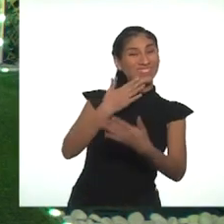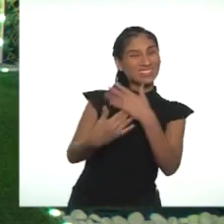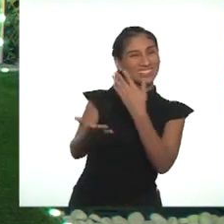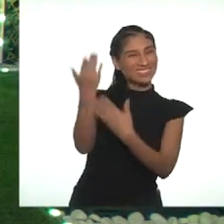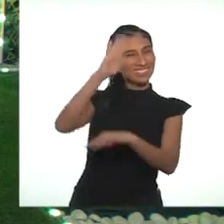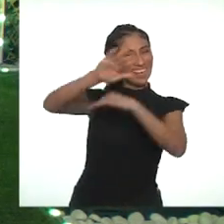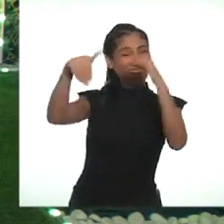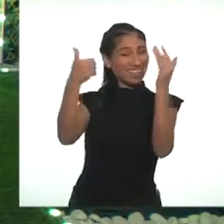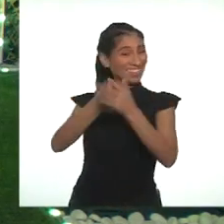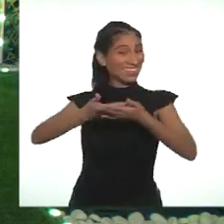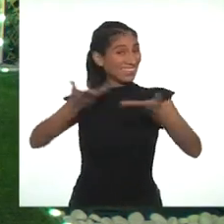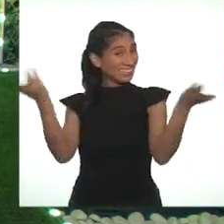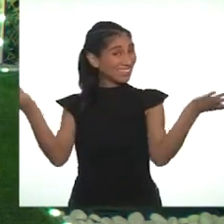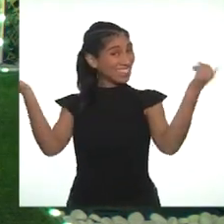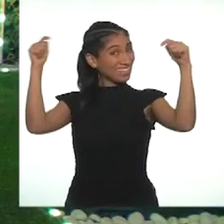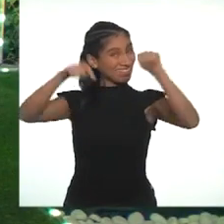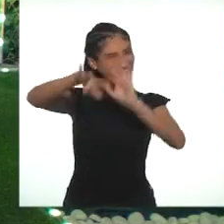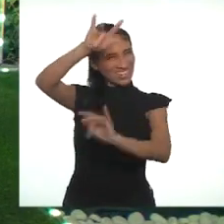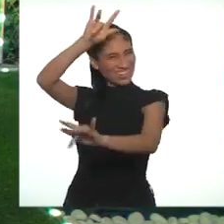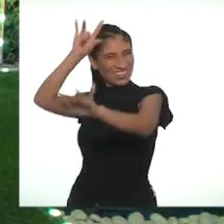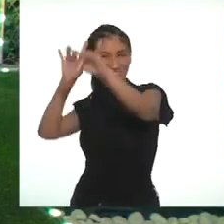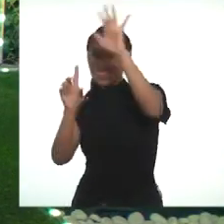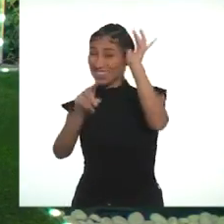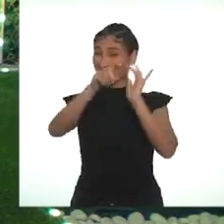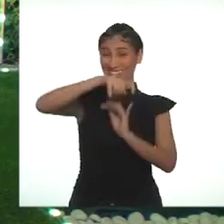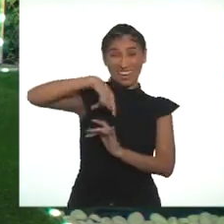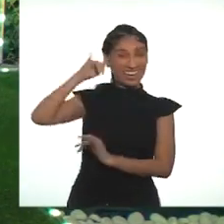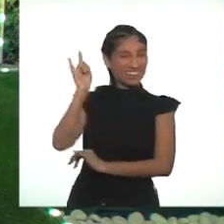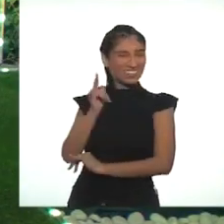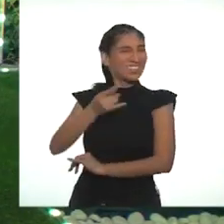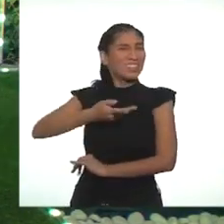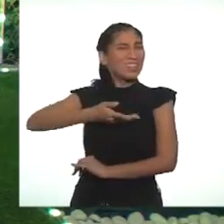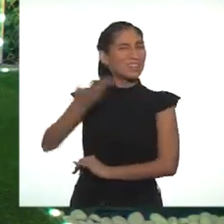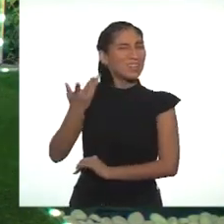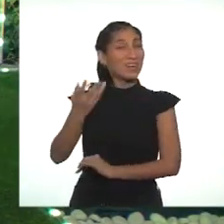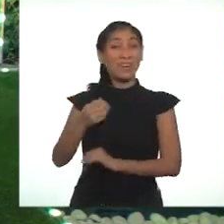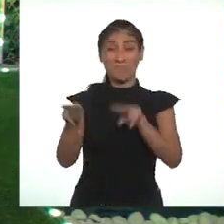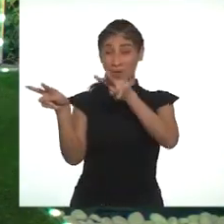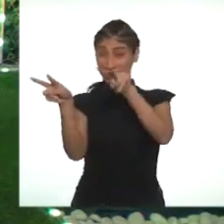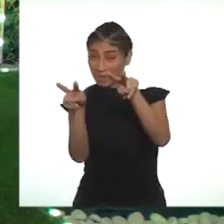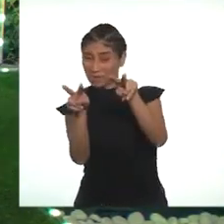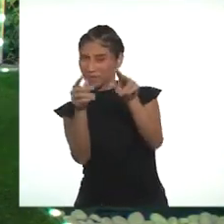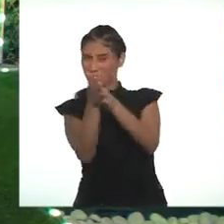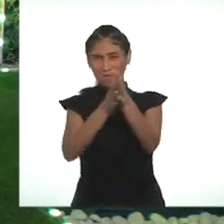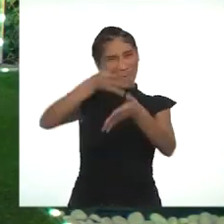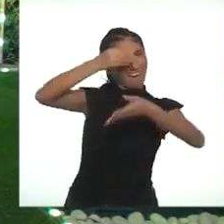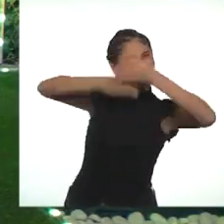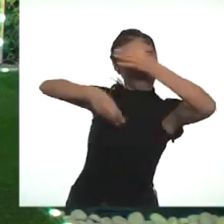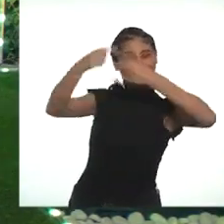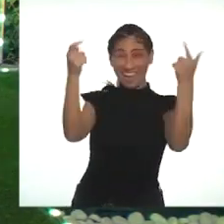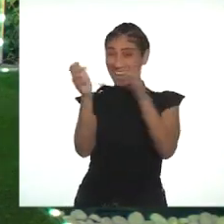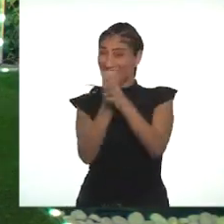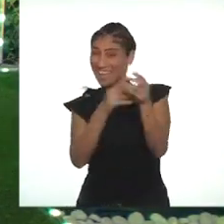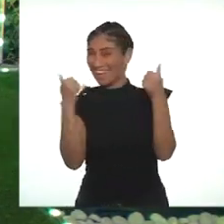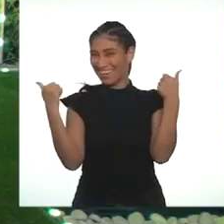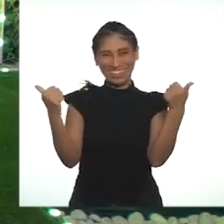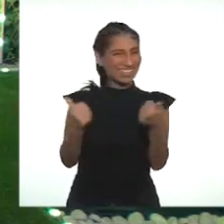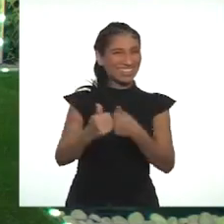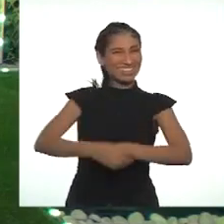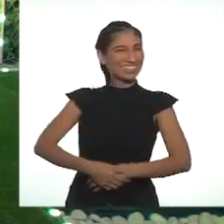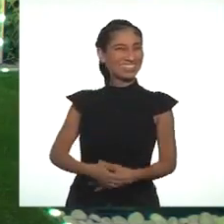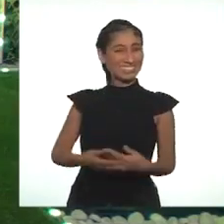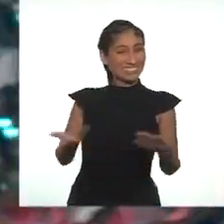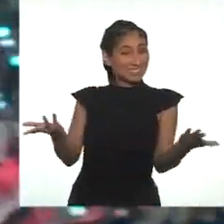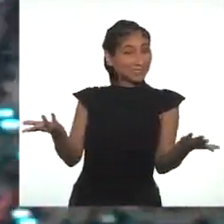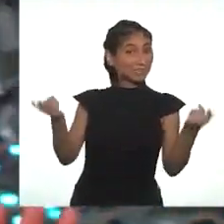Buenos días a todas y todos. Este es el mágico mundo de Decau, un lugar para crear aprendizajes de manera